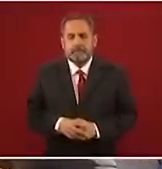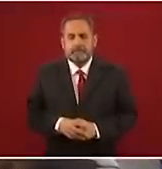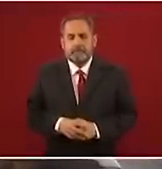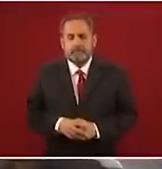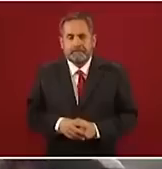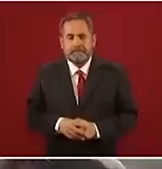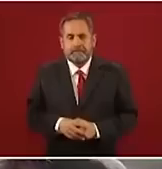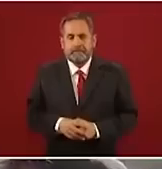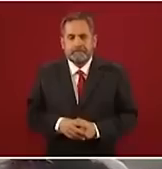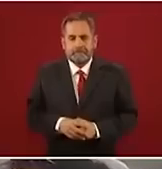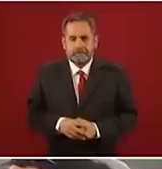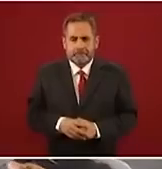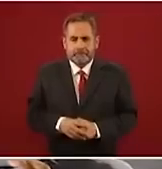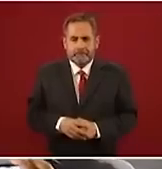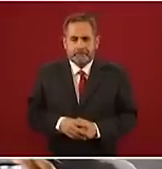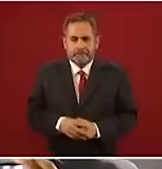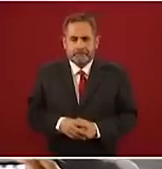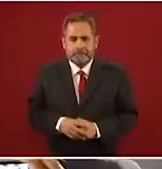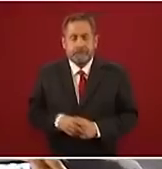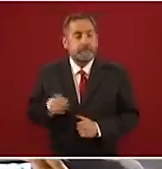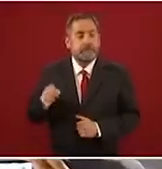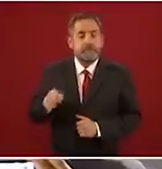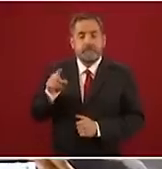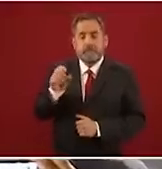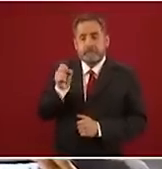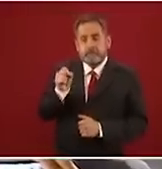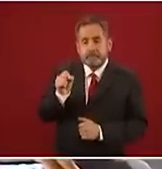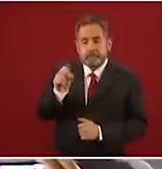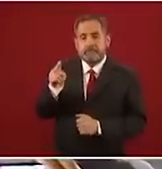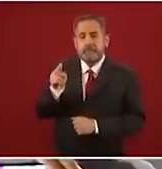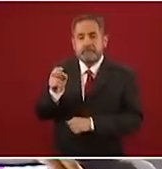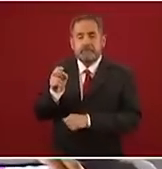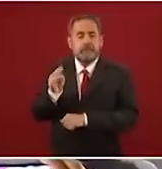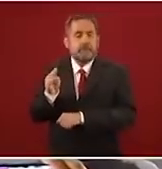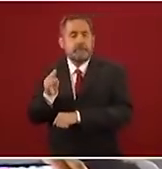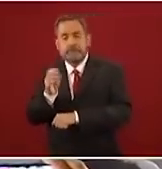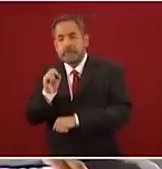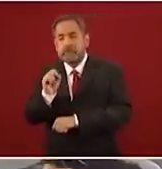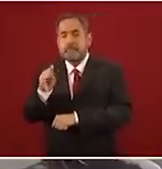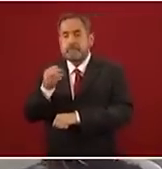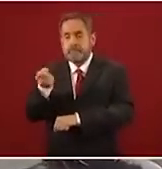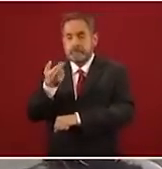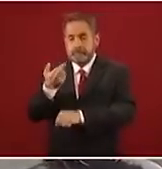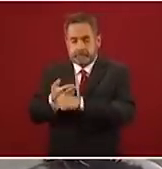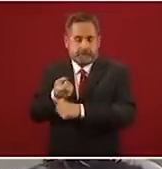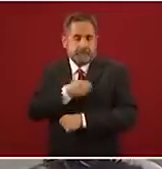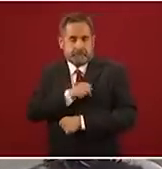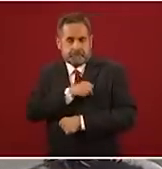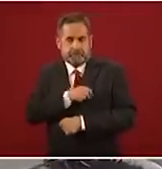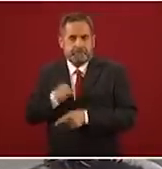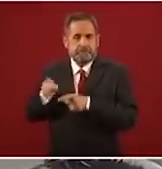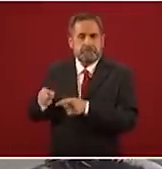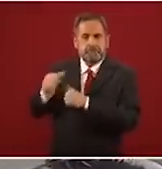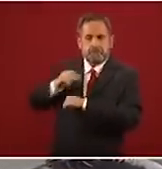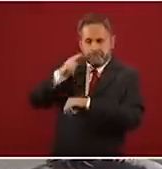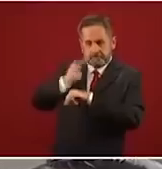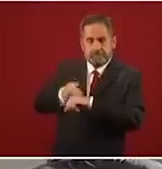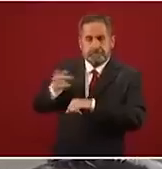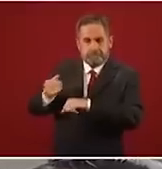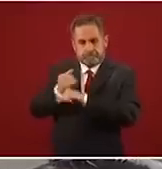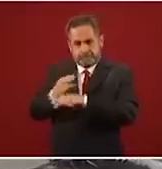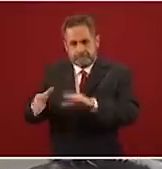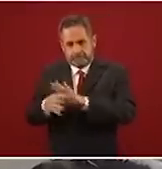presentamos. Es subsecretario de Salud. Él va a